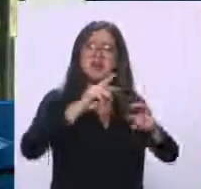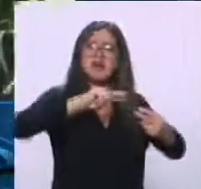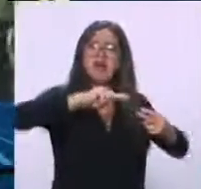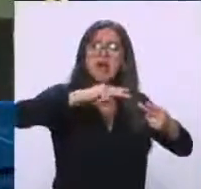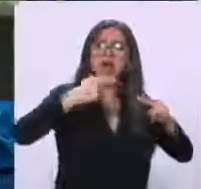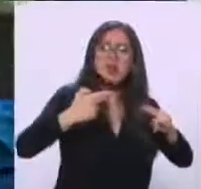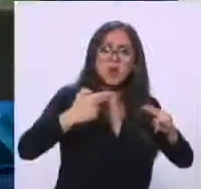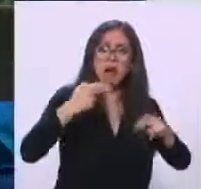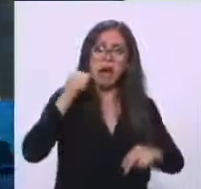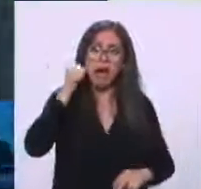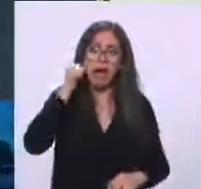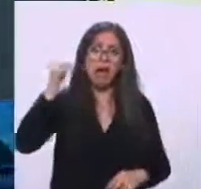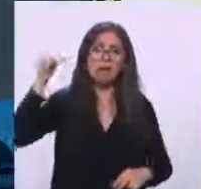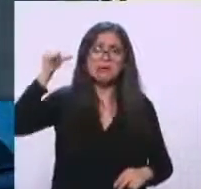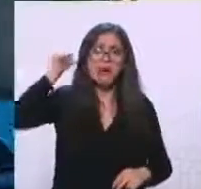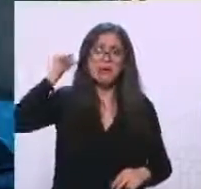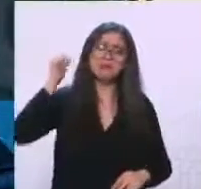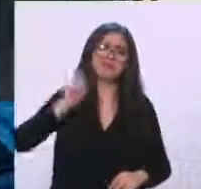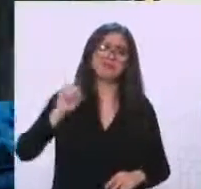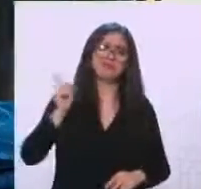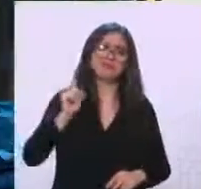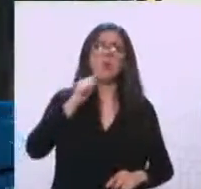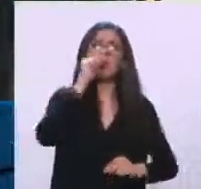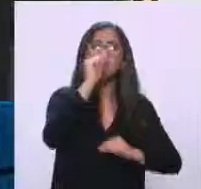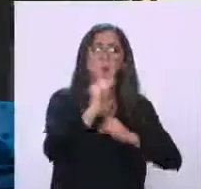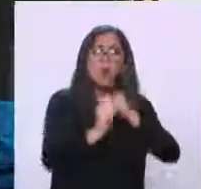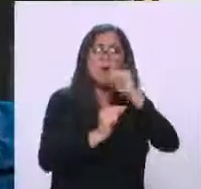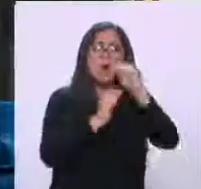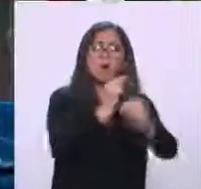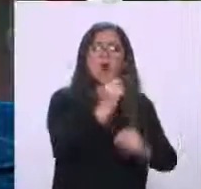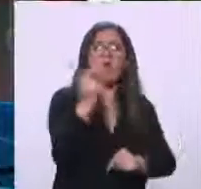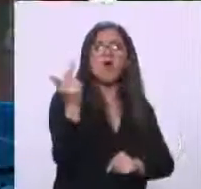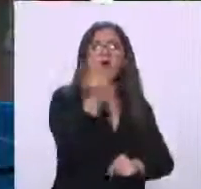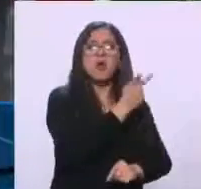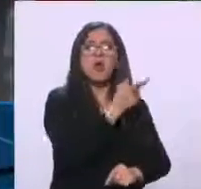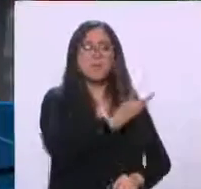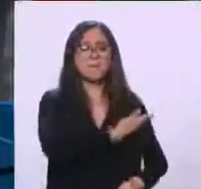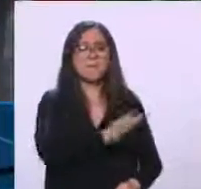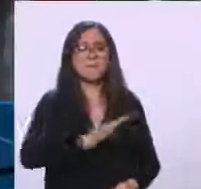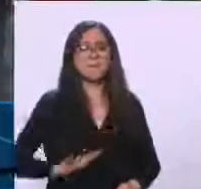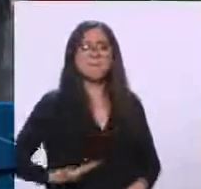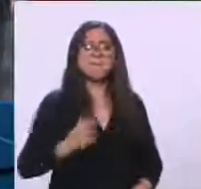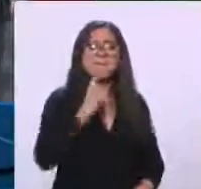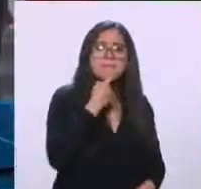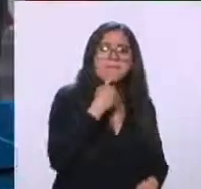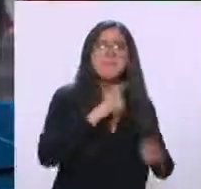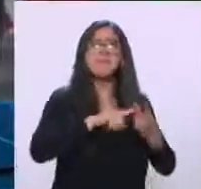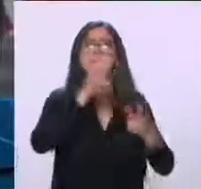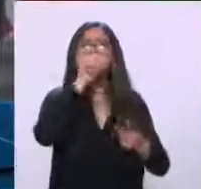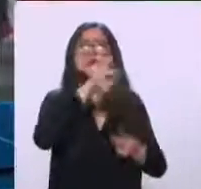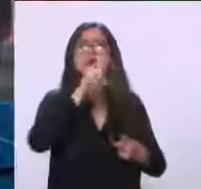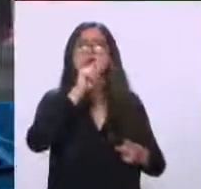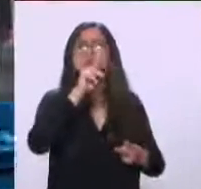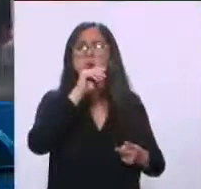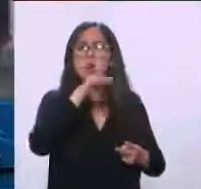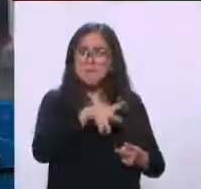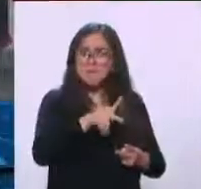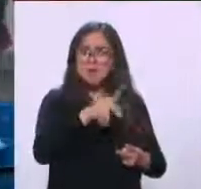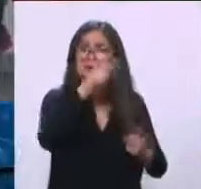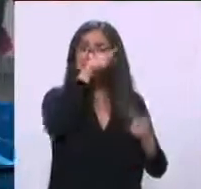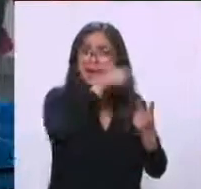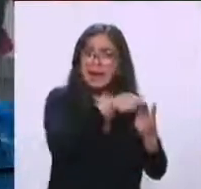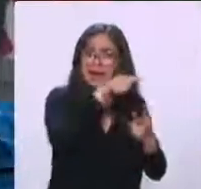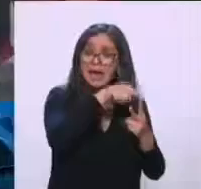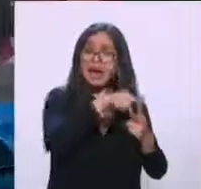una relación que se fue construyendo entre el presidente López Obrador y el presidente Trump. Esta parte es importante.